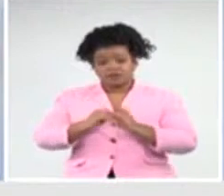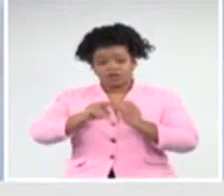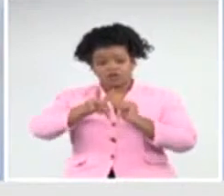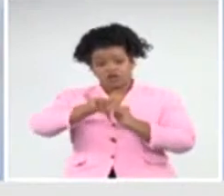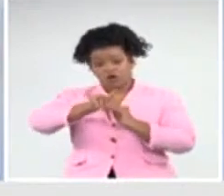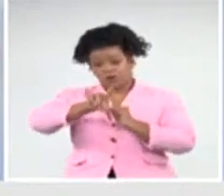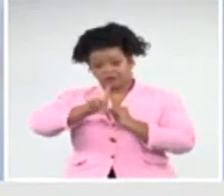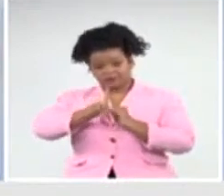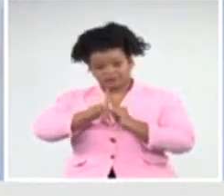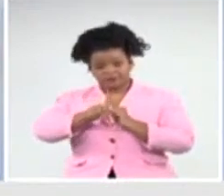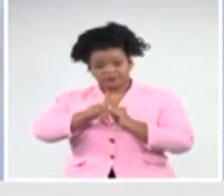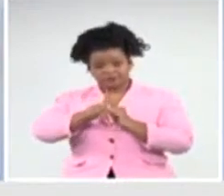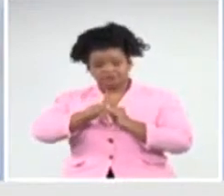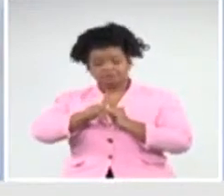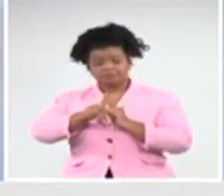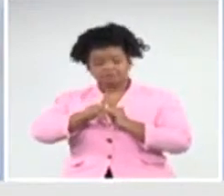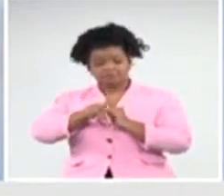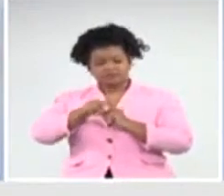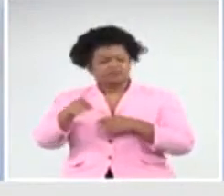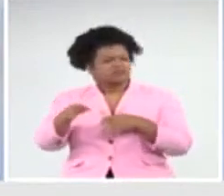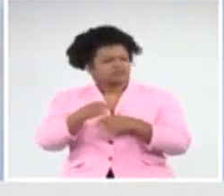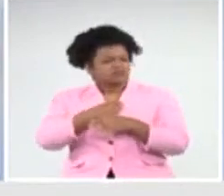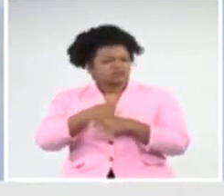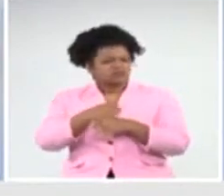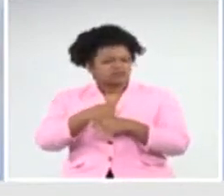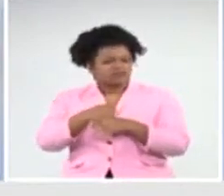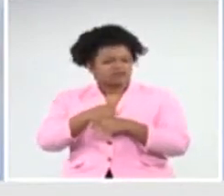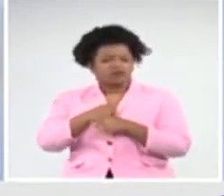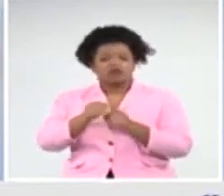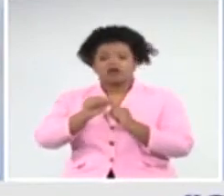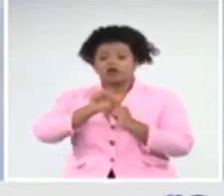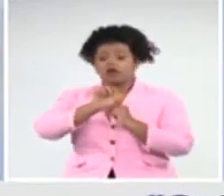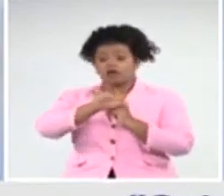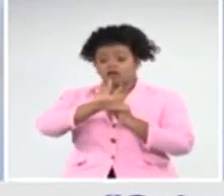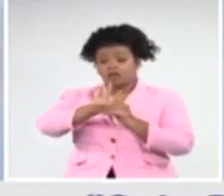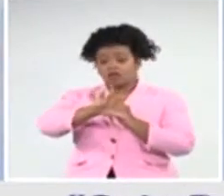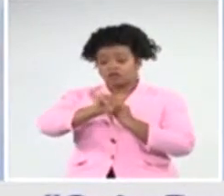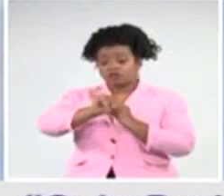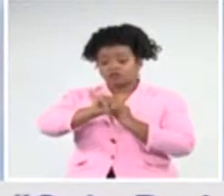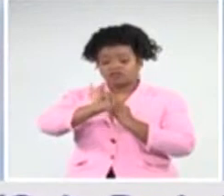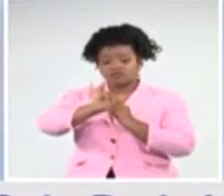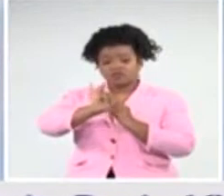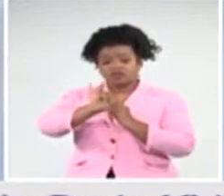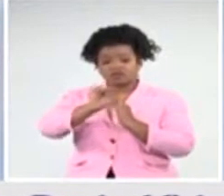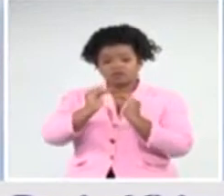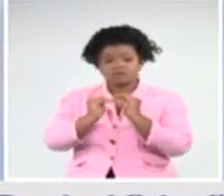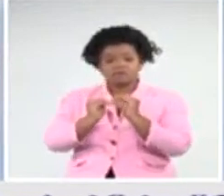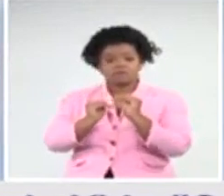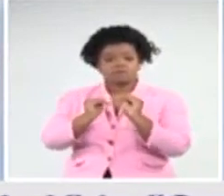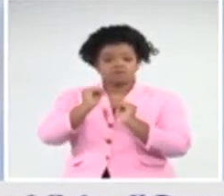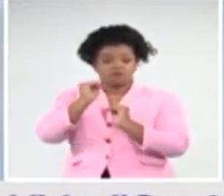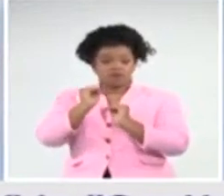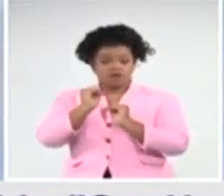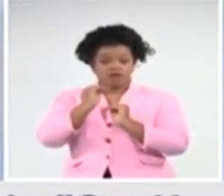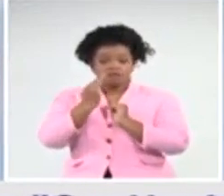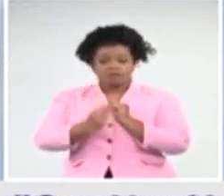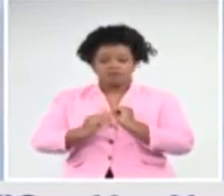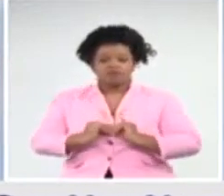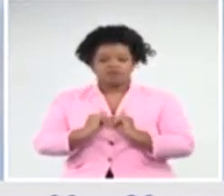47.291, que estamos hablando de 567 más que los informamos